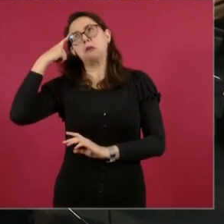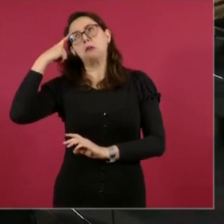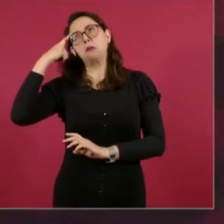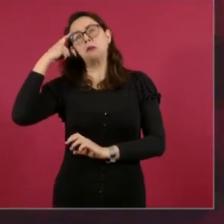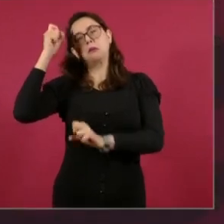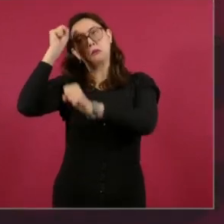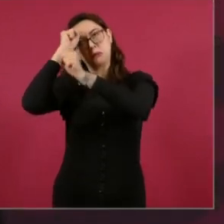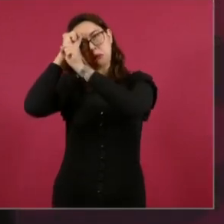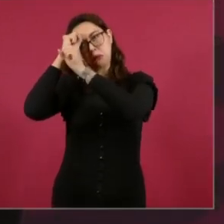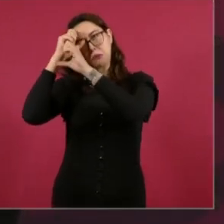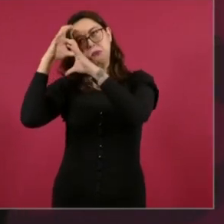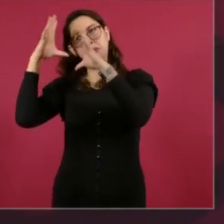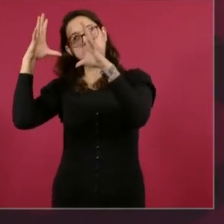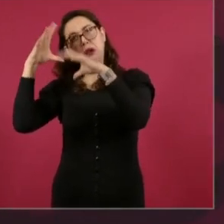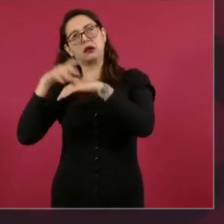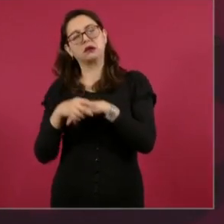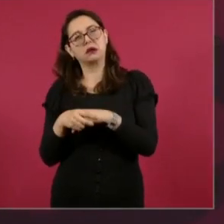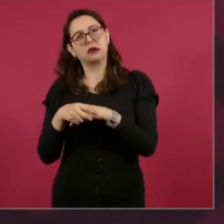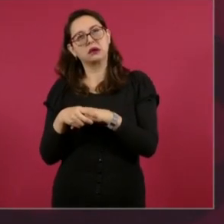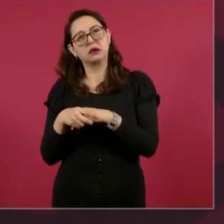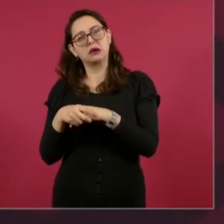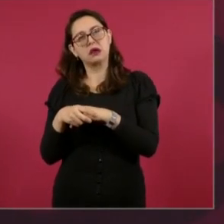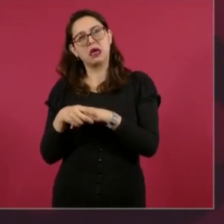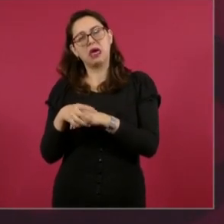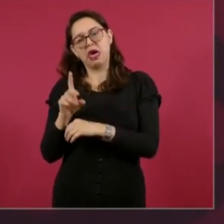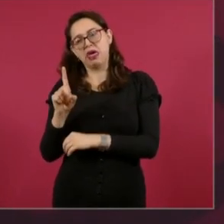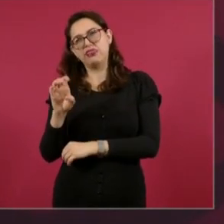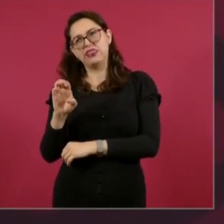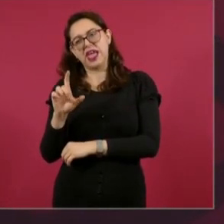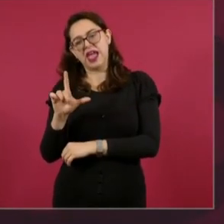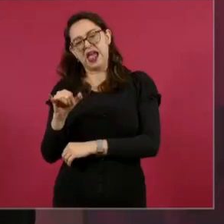en los que se robaban una bolsa en el mercado,